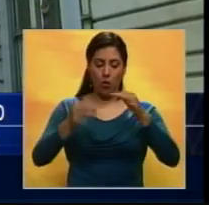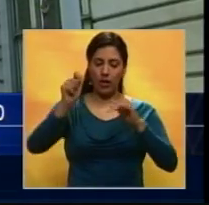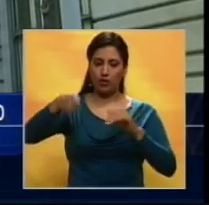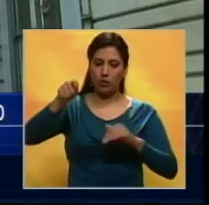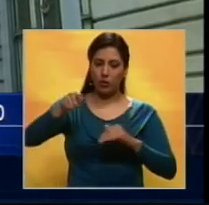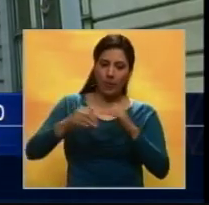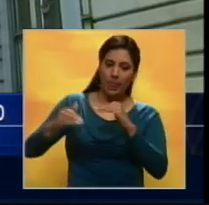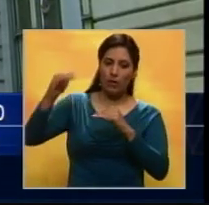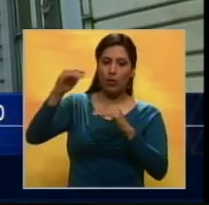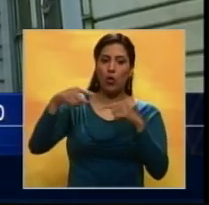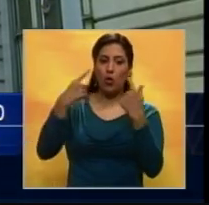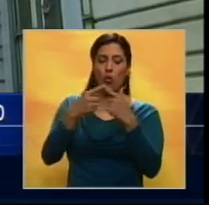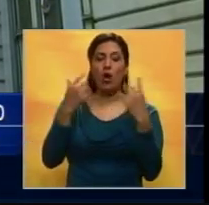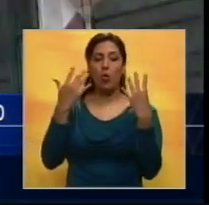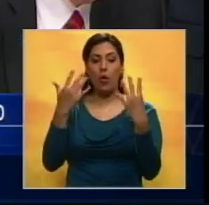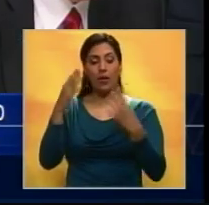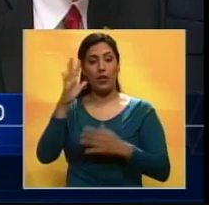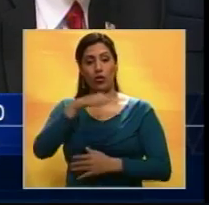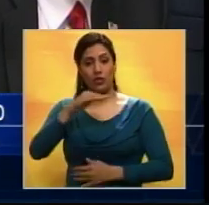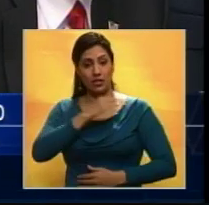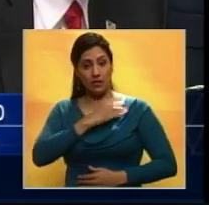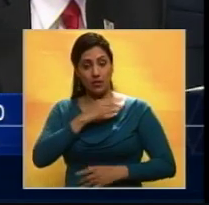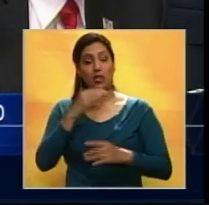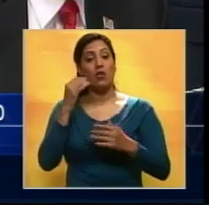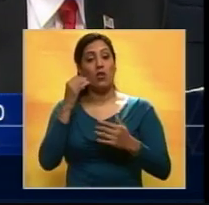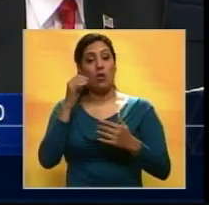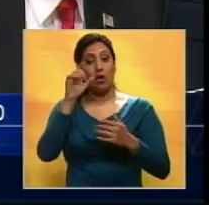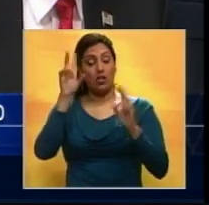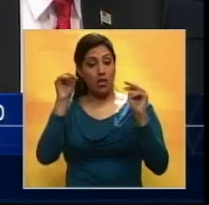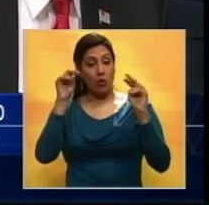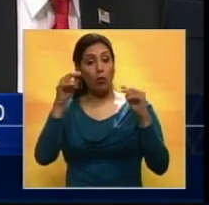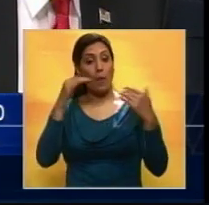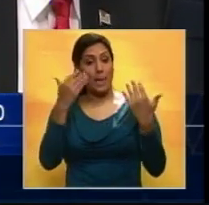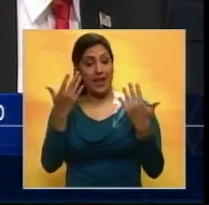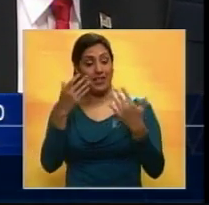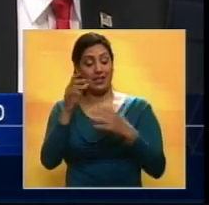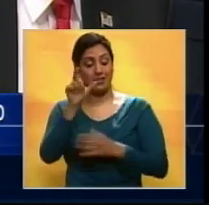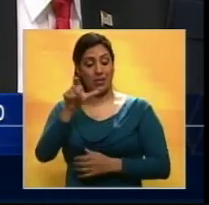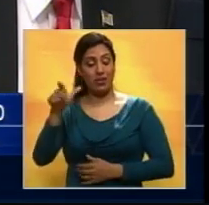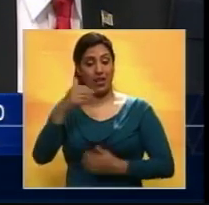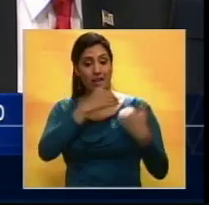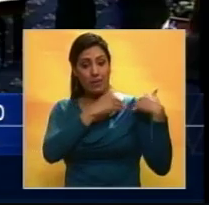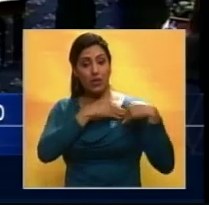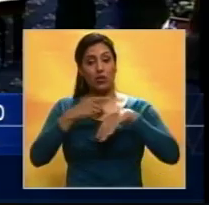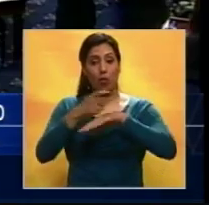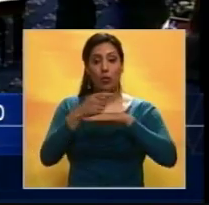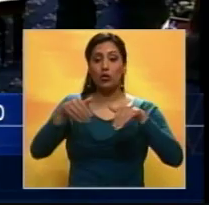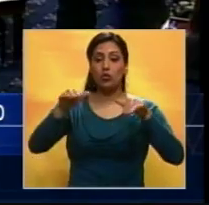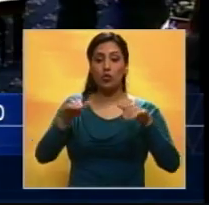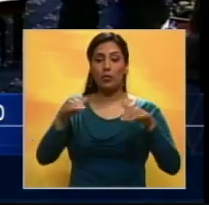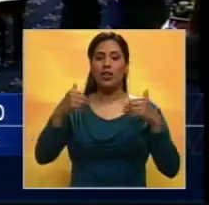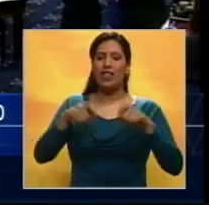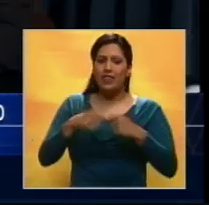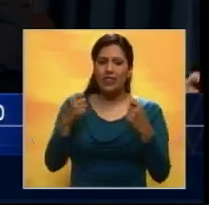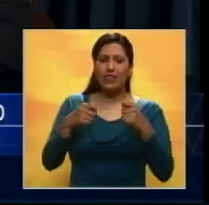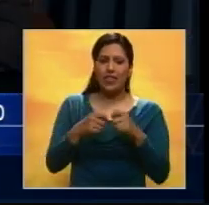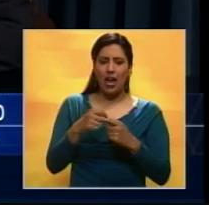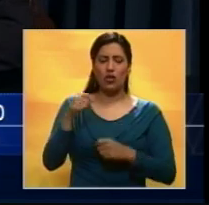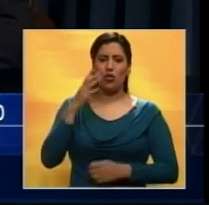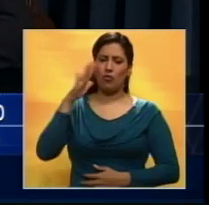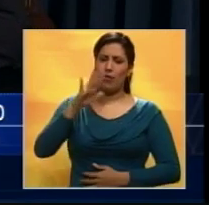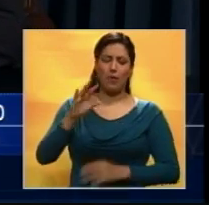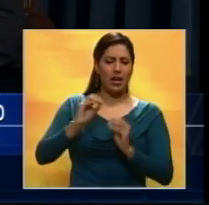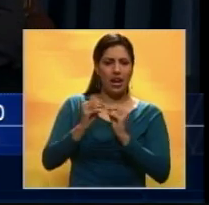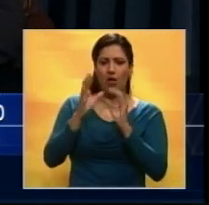del Tribunal del Circuito 9 de San Francisco. Según los representantes gubernamentales, la suspensión causa un daño, a su